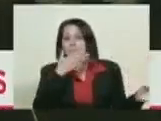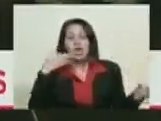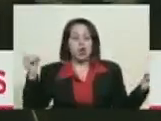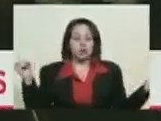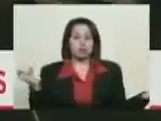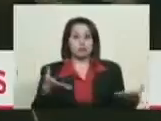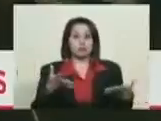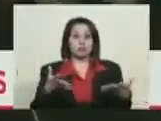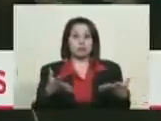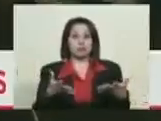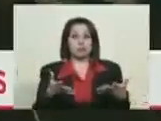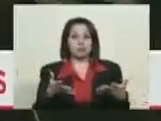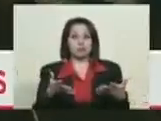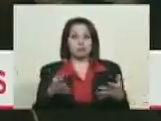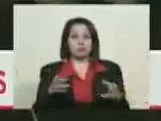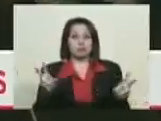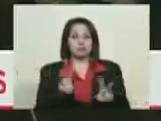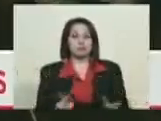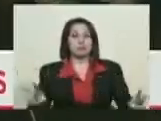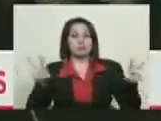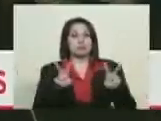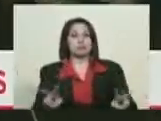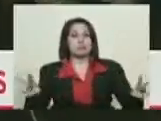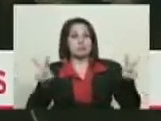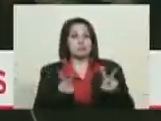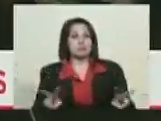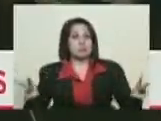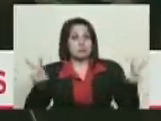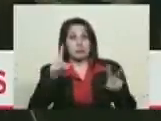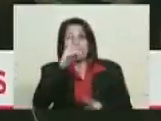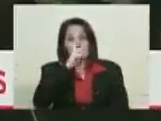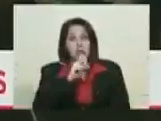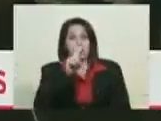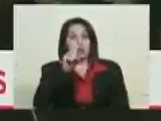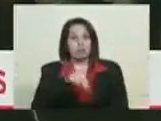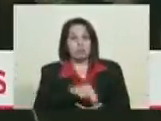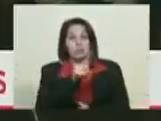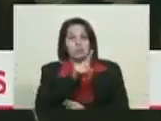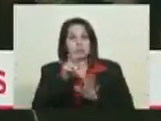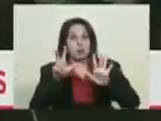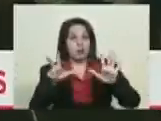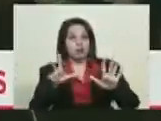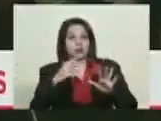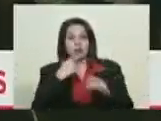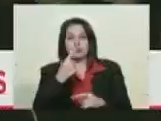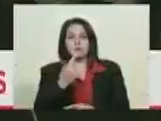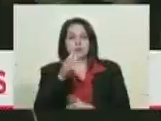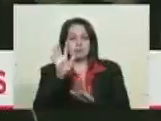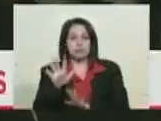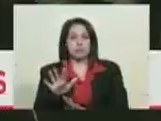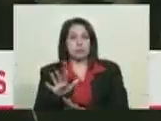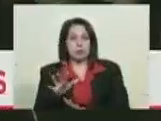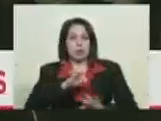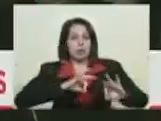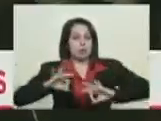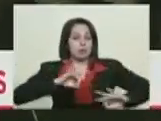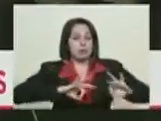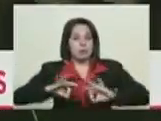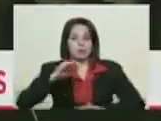milagrosa y en la victoria de nuestro pueblo por el año 2018. Y así lo digo.